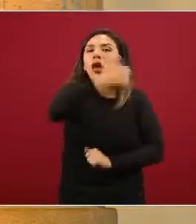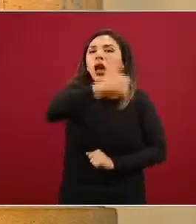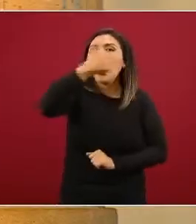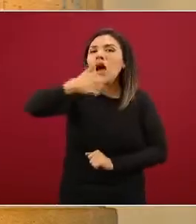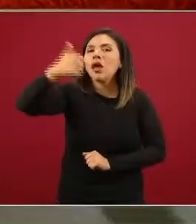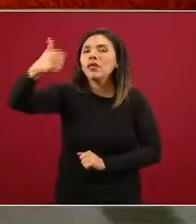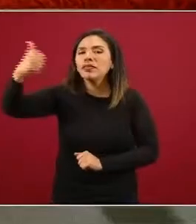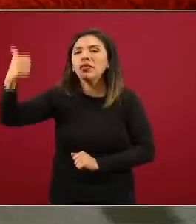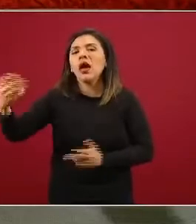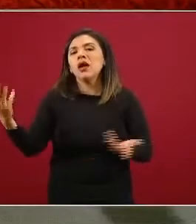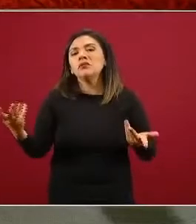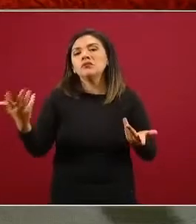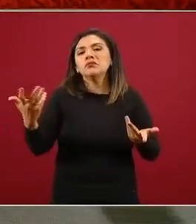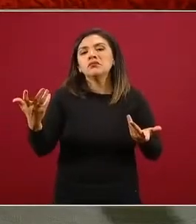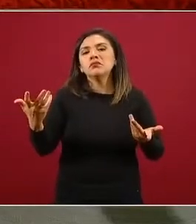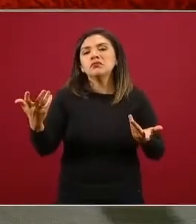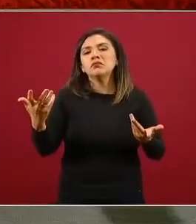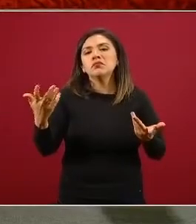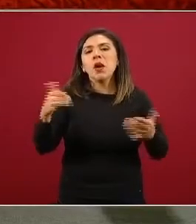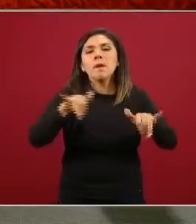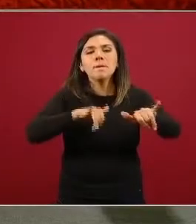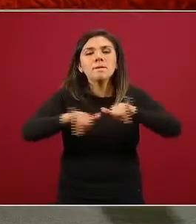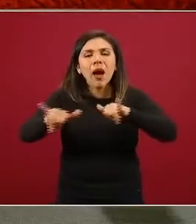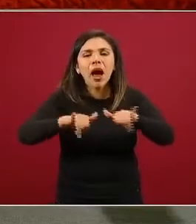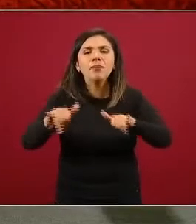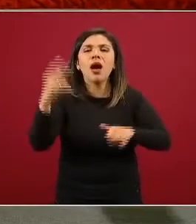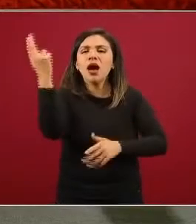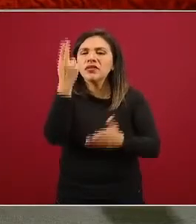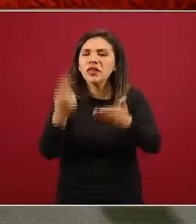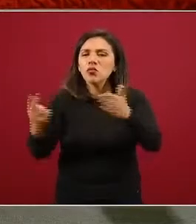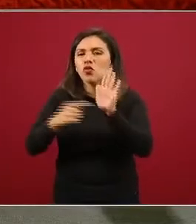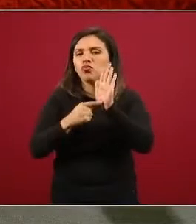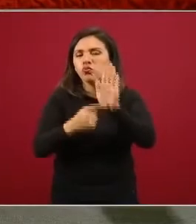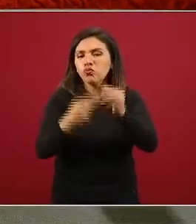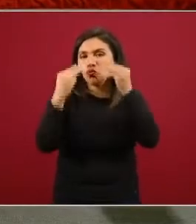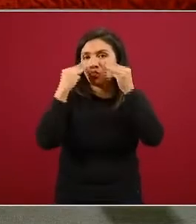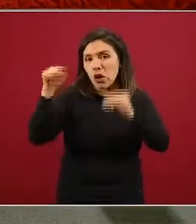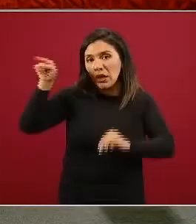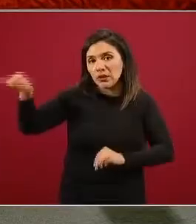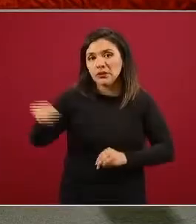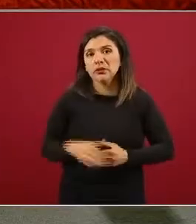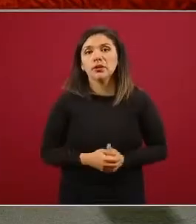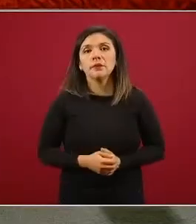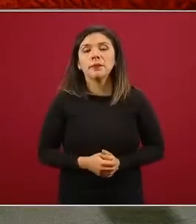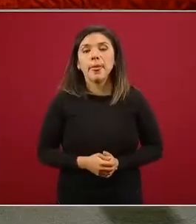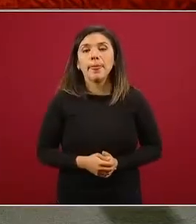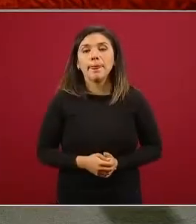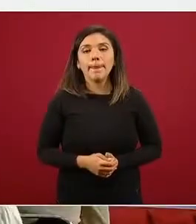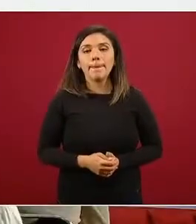cada una de los mapas o gráficos que se van presentando.